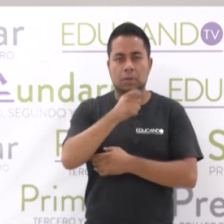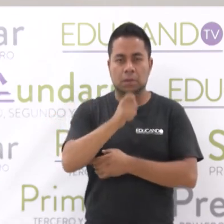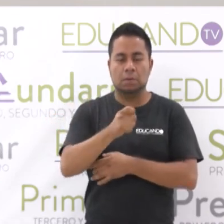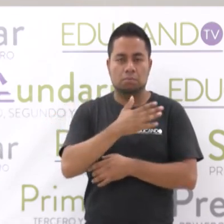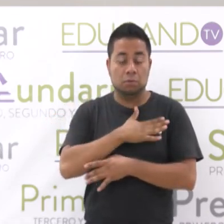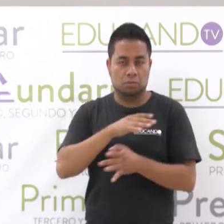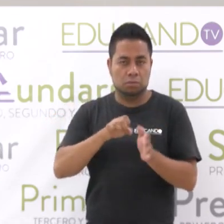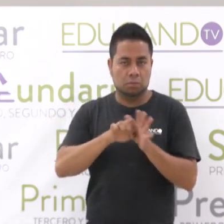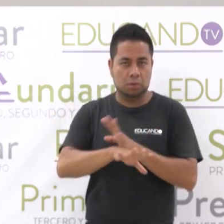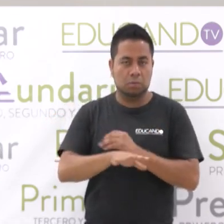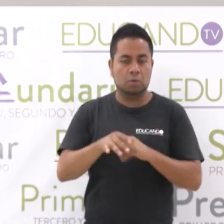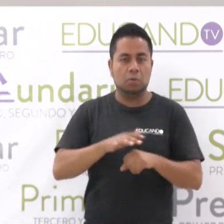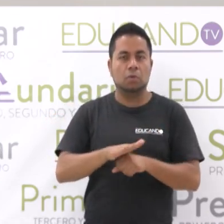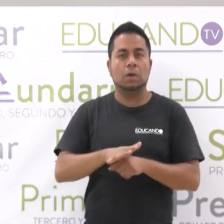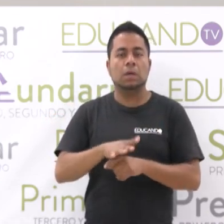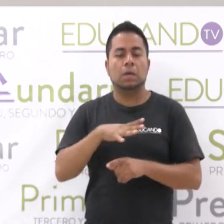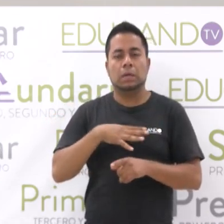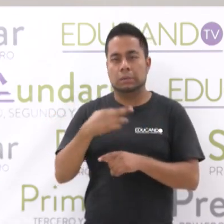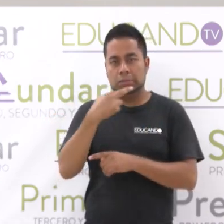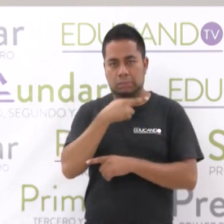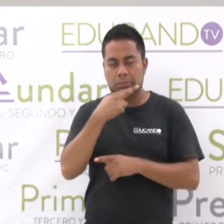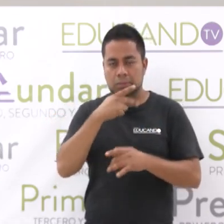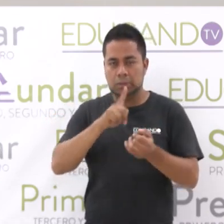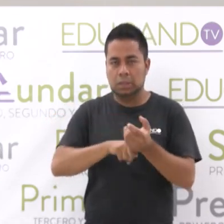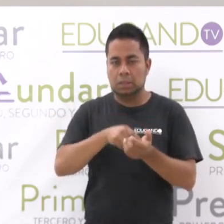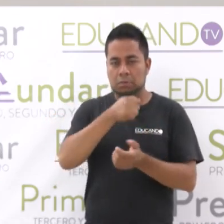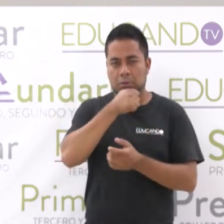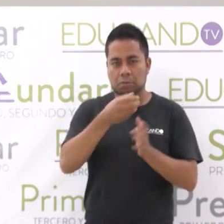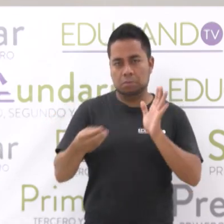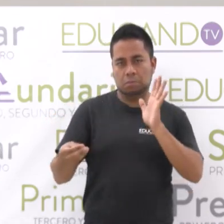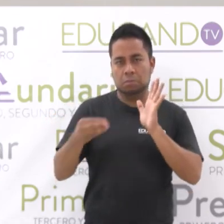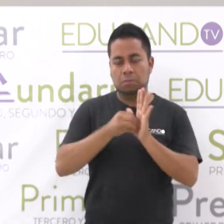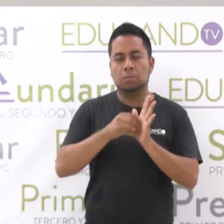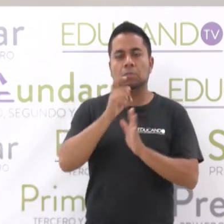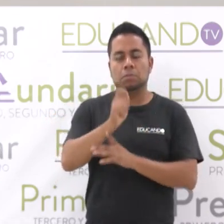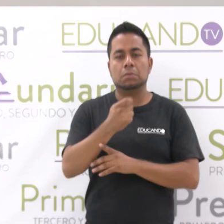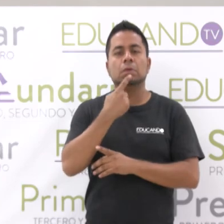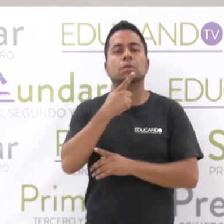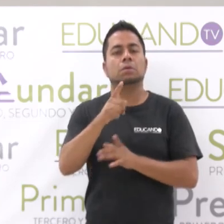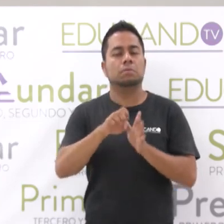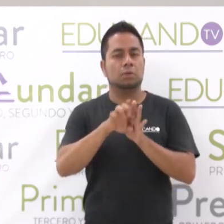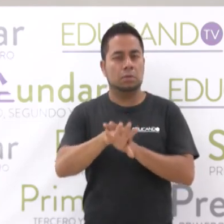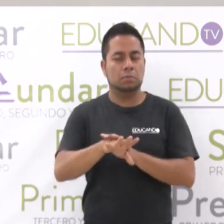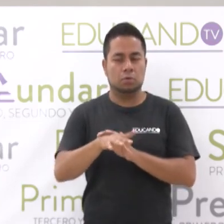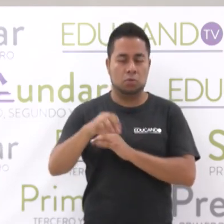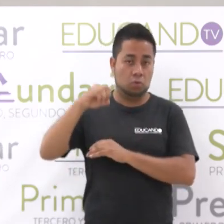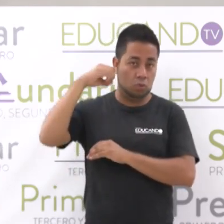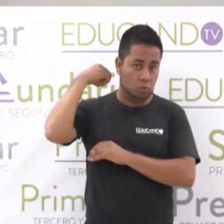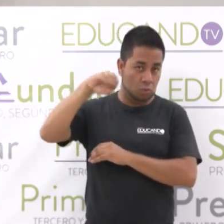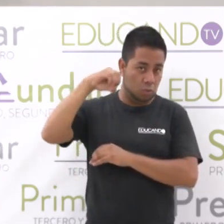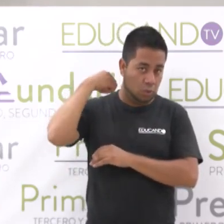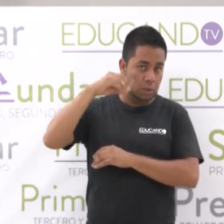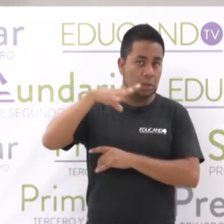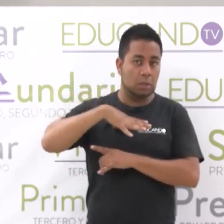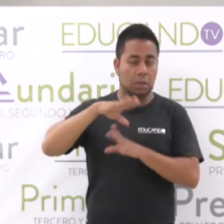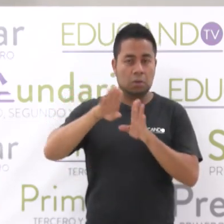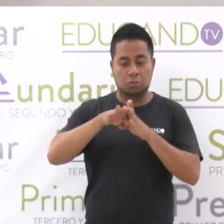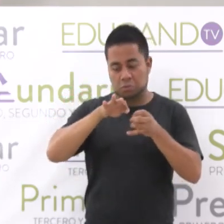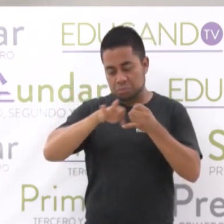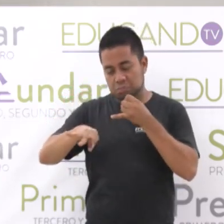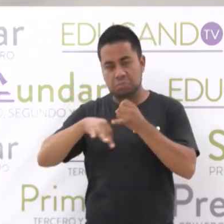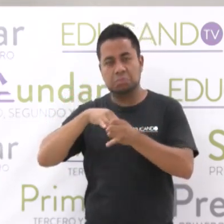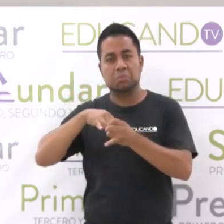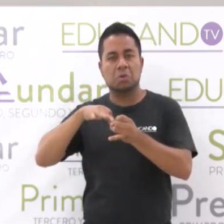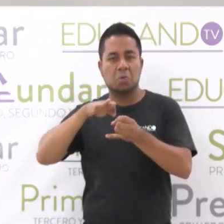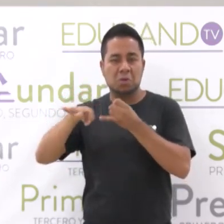ejemplo, una cosa así rapidísima, en el reportaje lo que podríamos incorporar es decir, Oaxaca está en los últimos